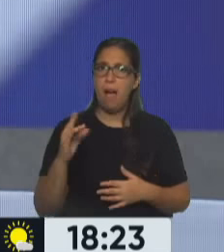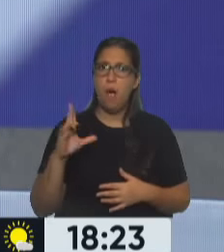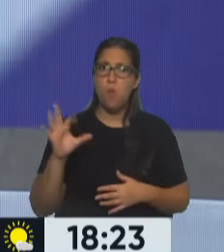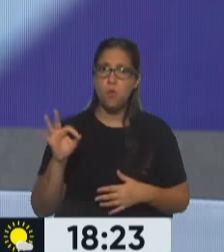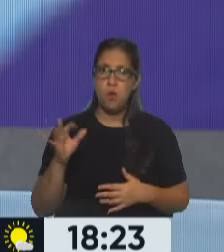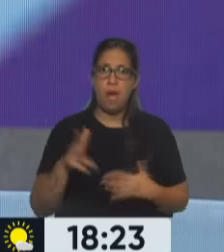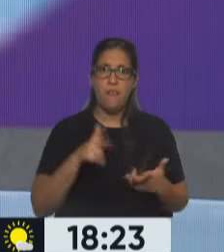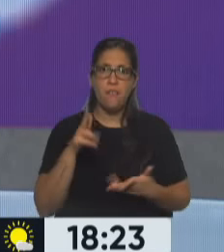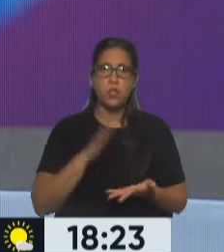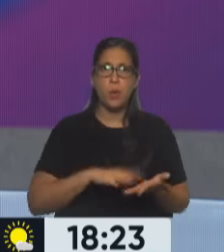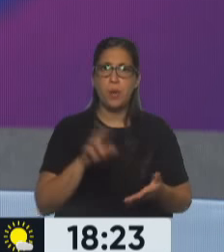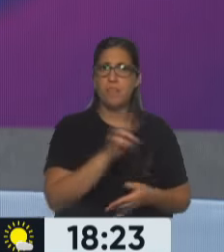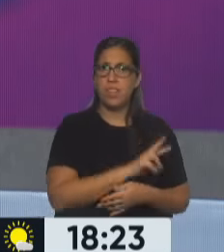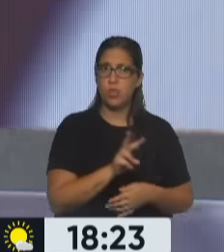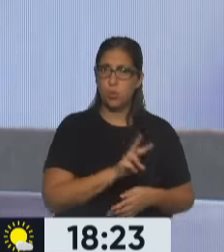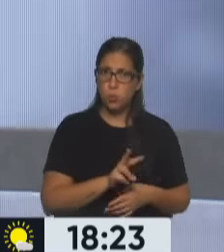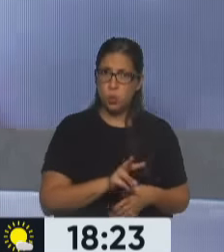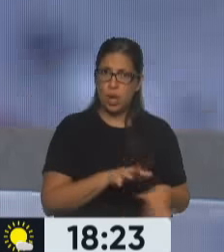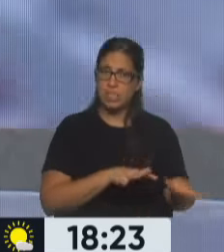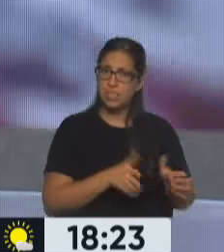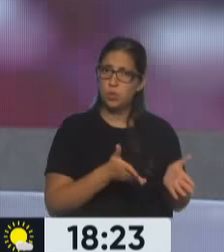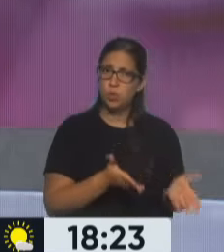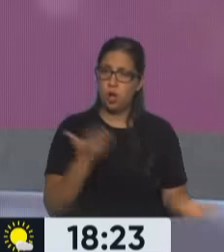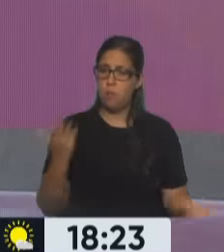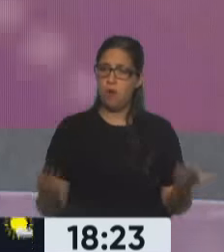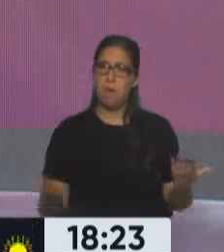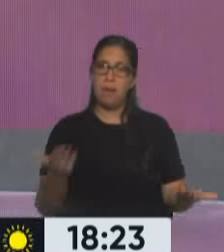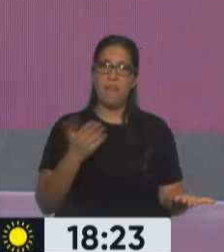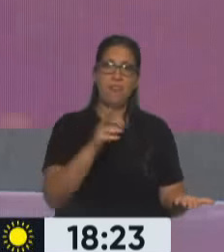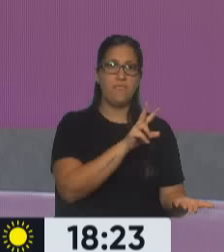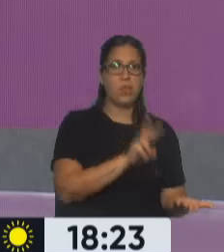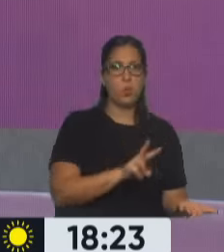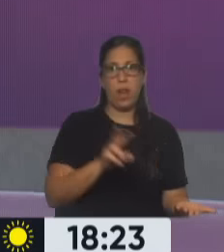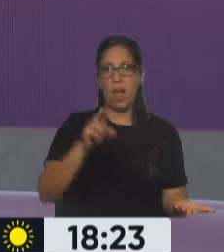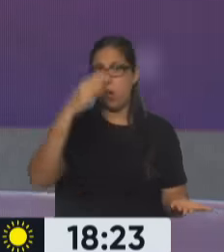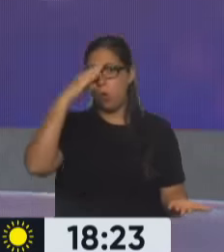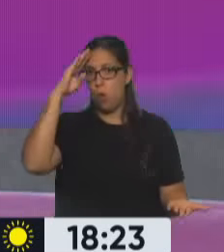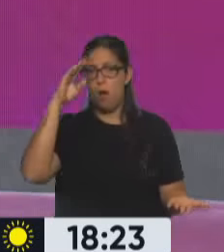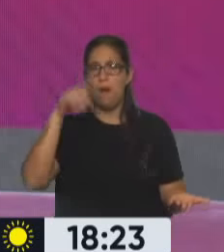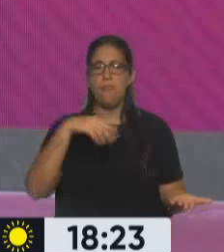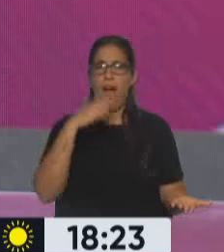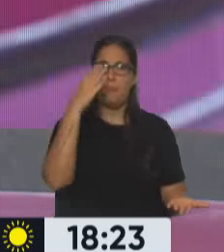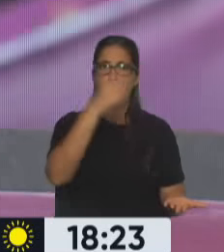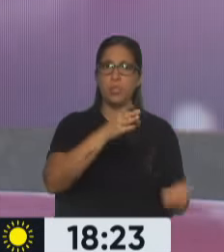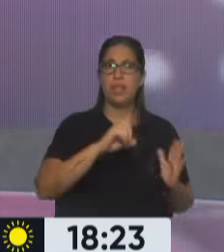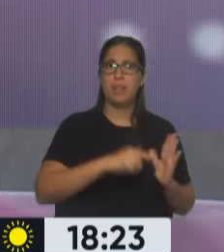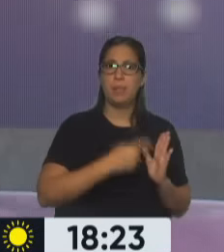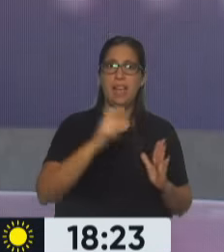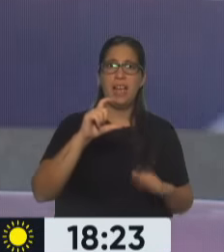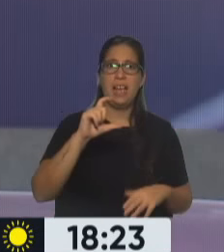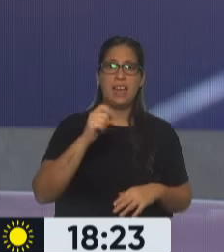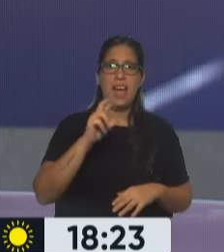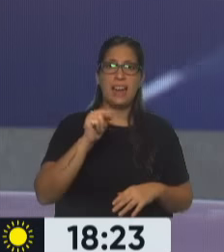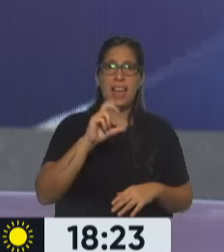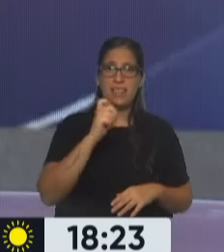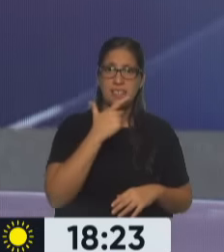hincapié en la situación de Venezuela, ¿no? Hacía una especie de comparativa entre Venezuela y Cuba. Nos vamos a ir a Caracas a una reunión que